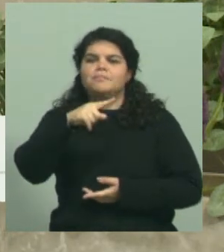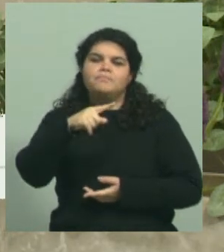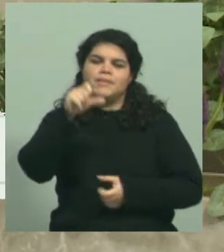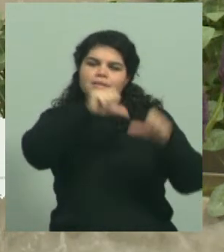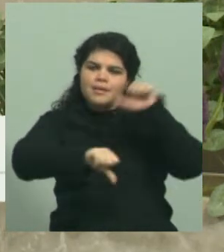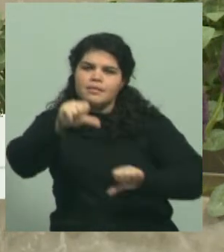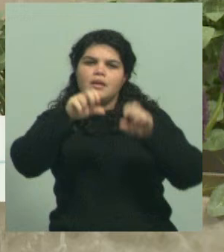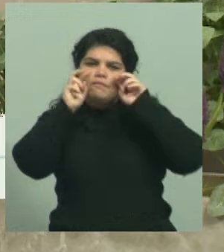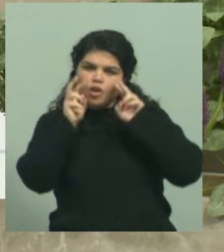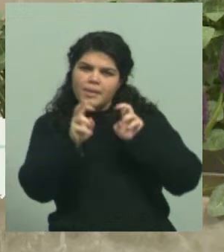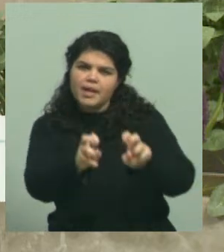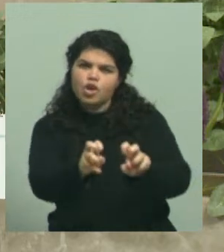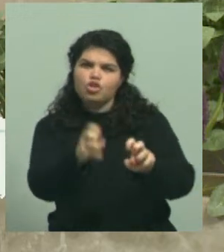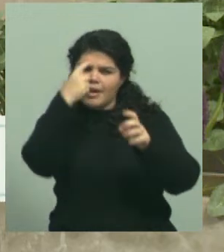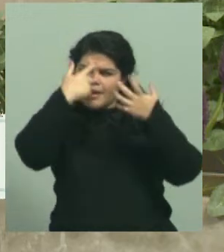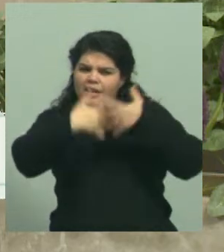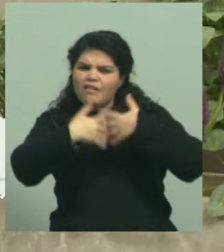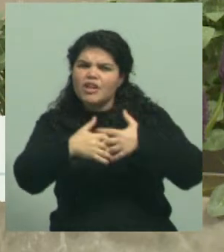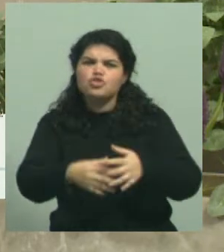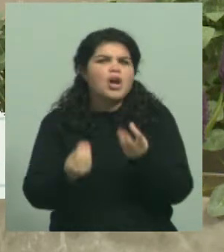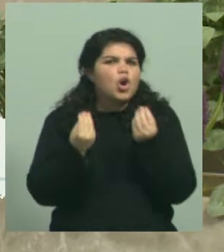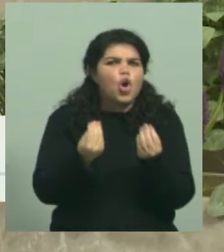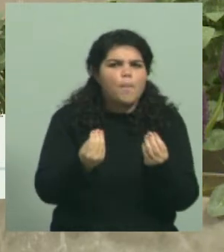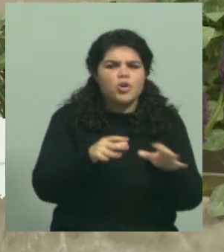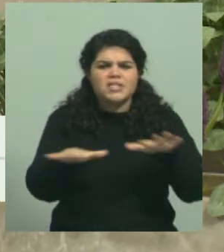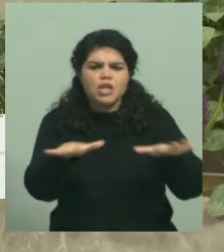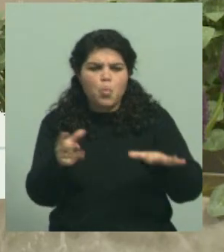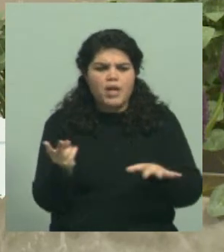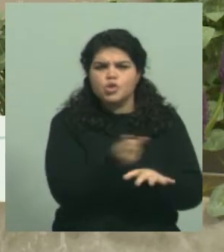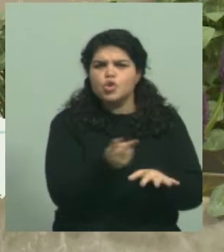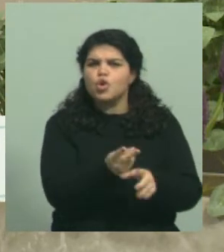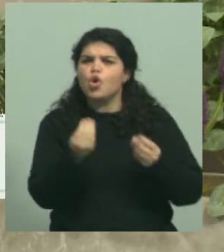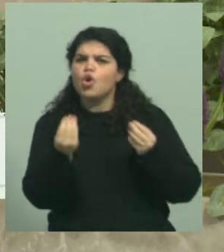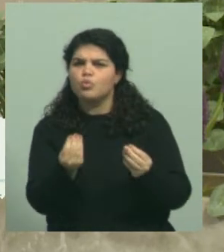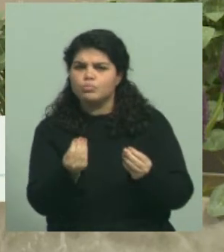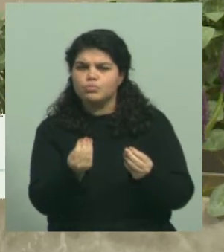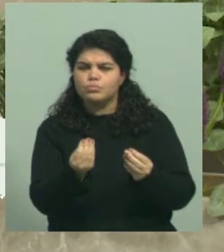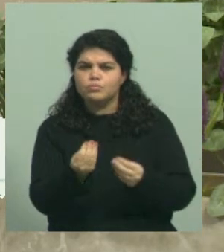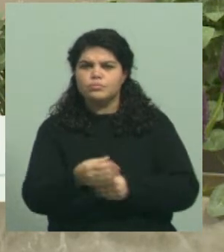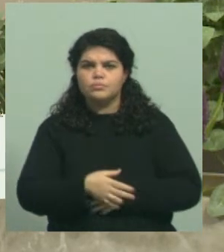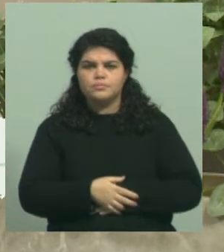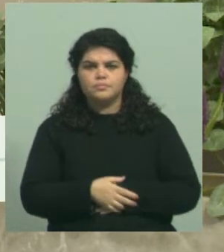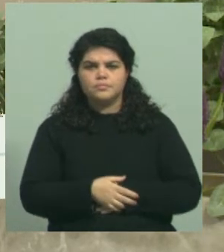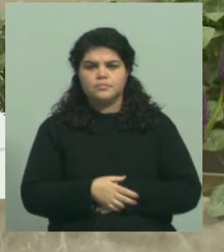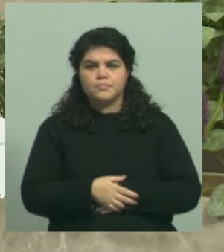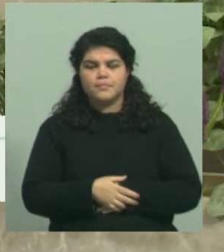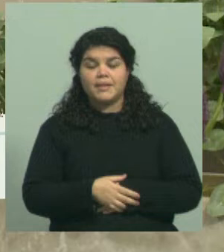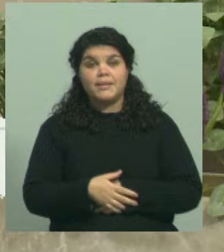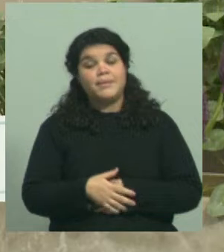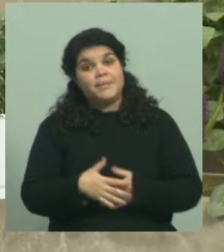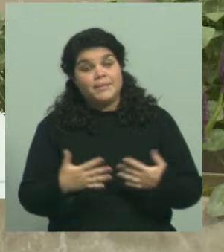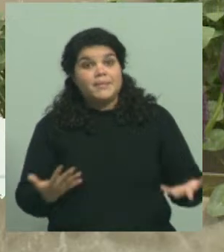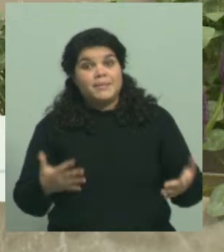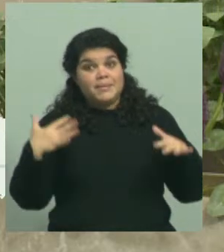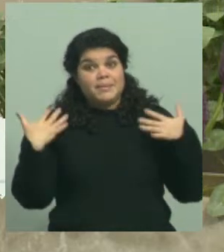estas situaciones y de la ciencia que hoy vive nuestro país? ¿Cómo la vive la ciencia? Bueno, es una